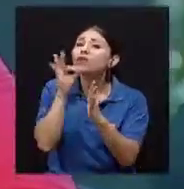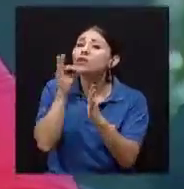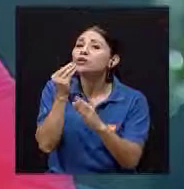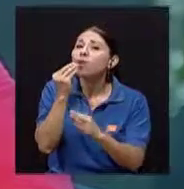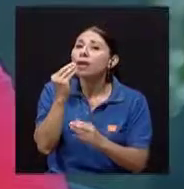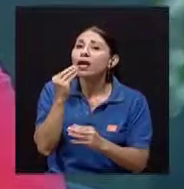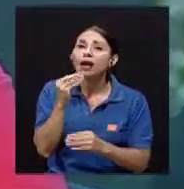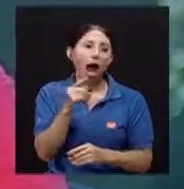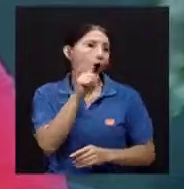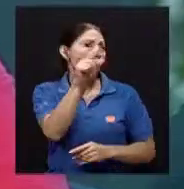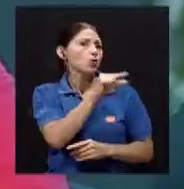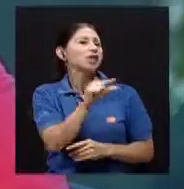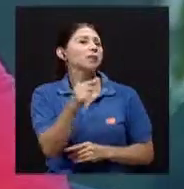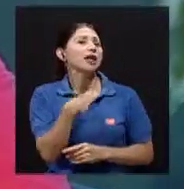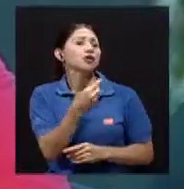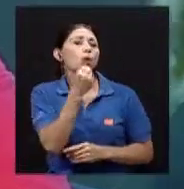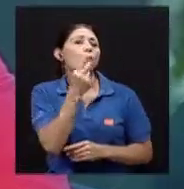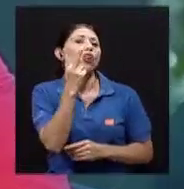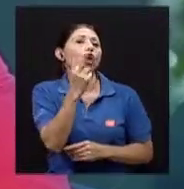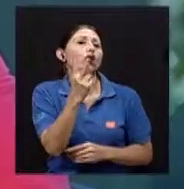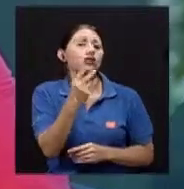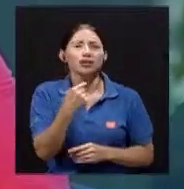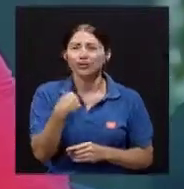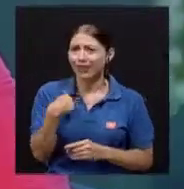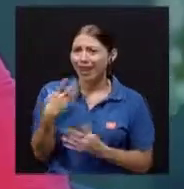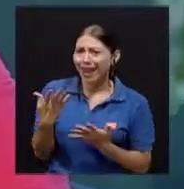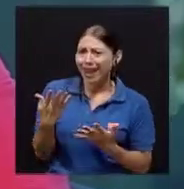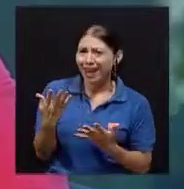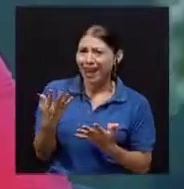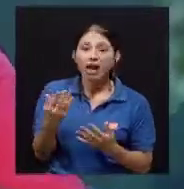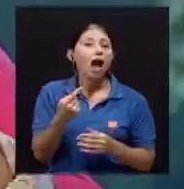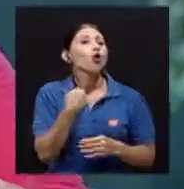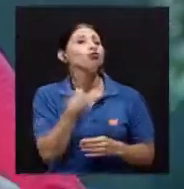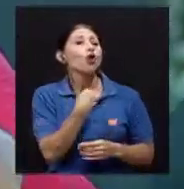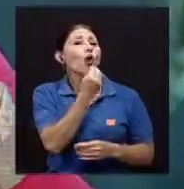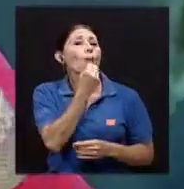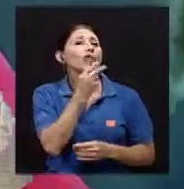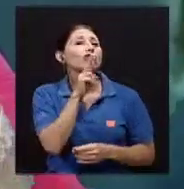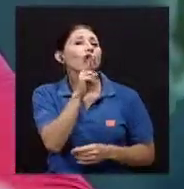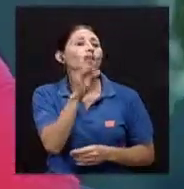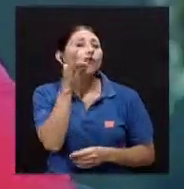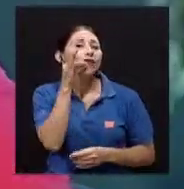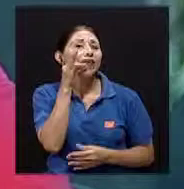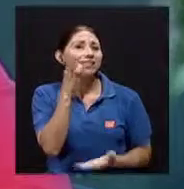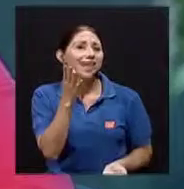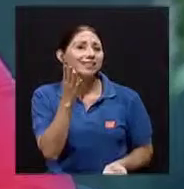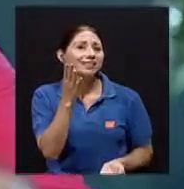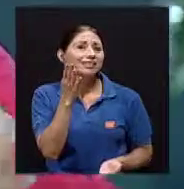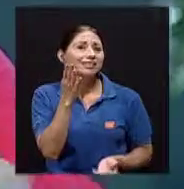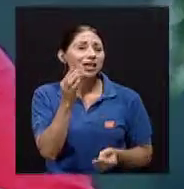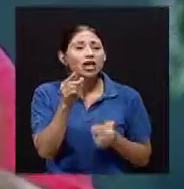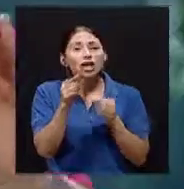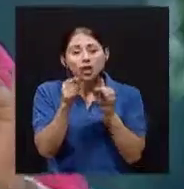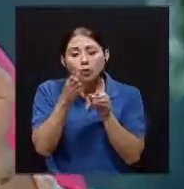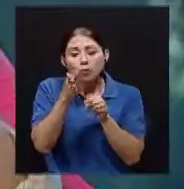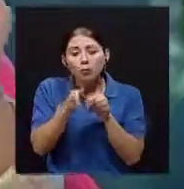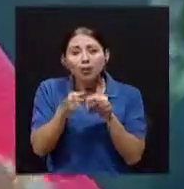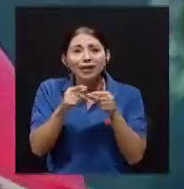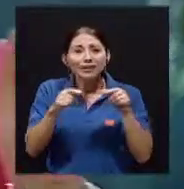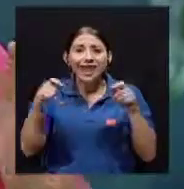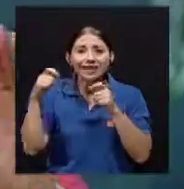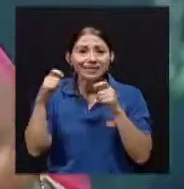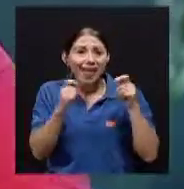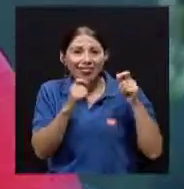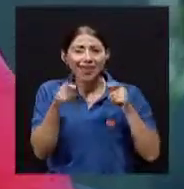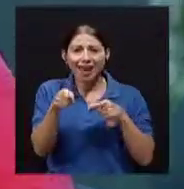no, yo a la semana si acaso dos, ¿verdad? Y cuando me dicen que dos, bueno, me comí dos fresas, dos fresitas y media tajadita de